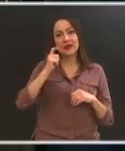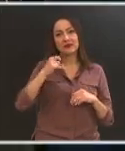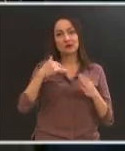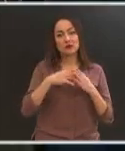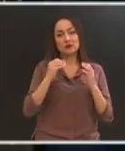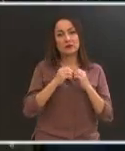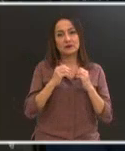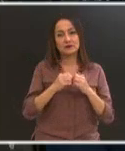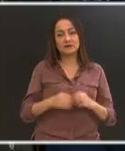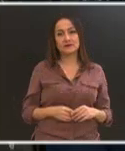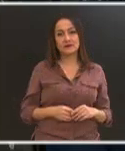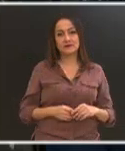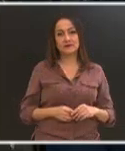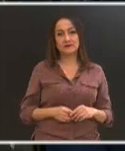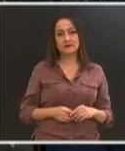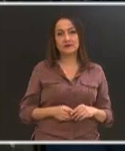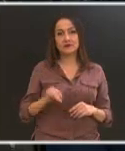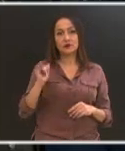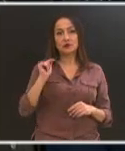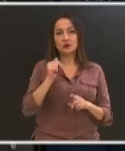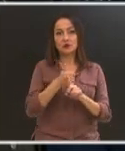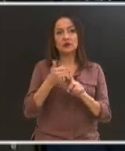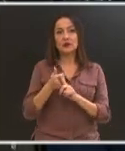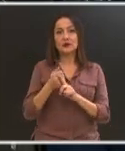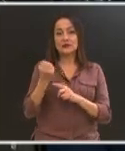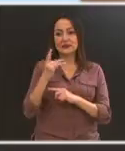más. Así como ellos,